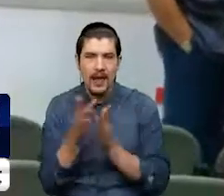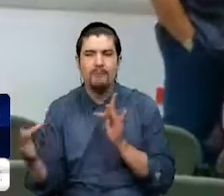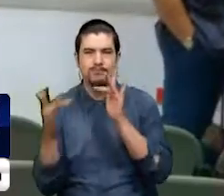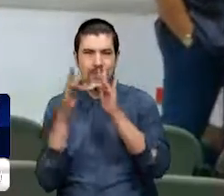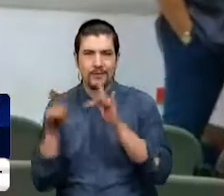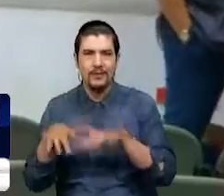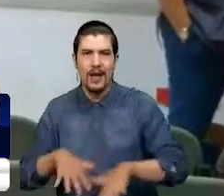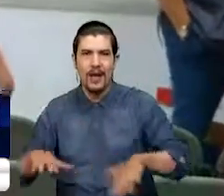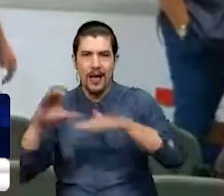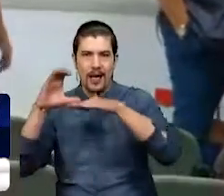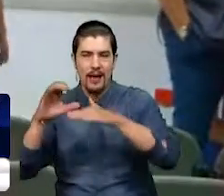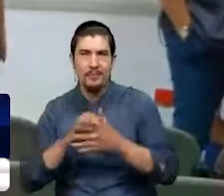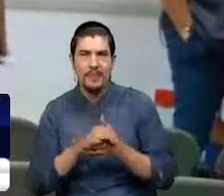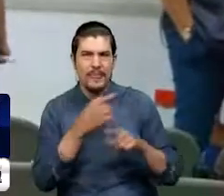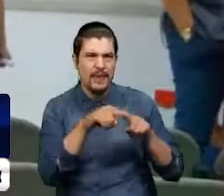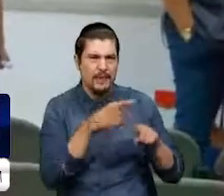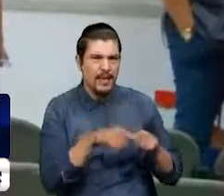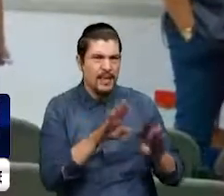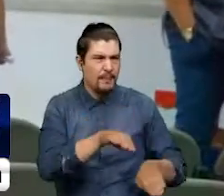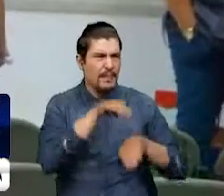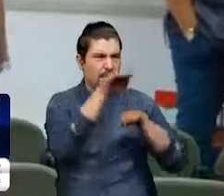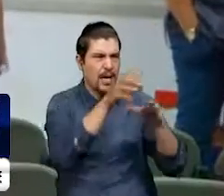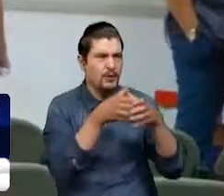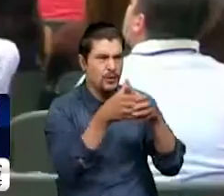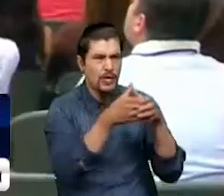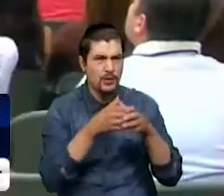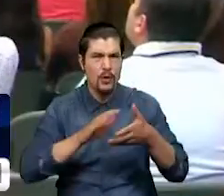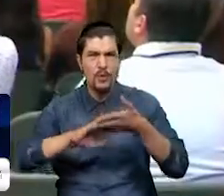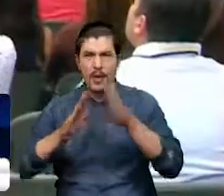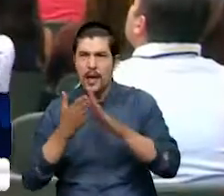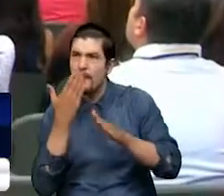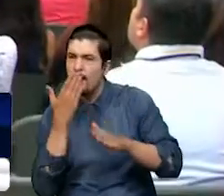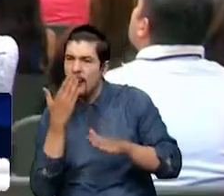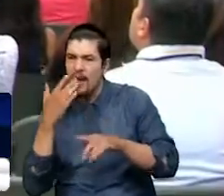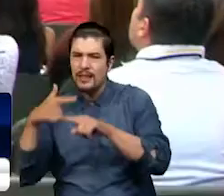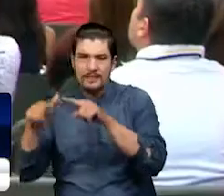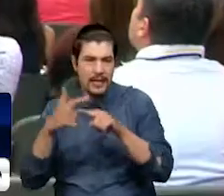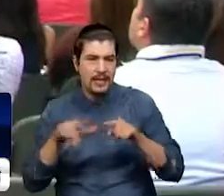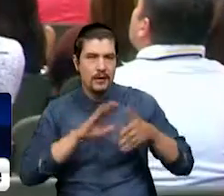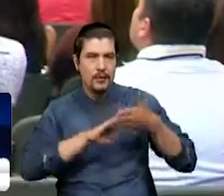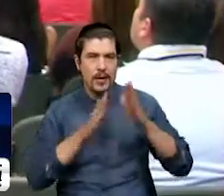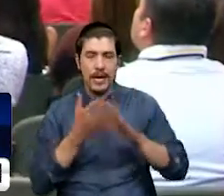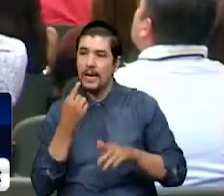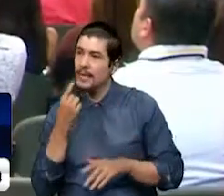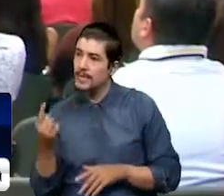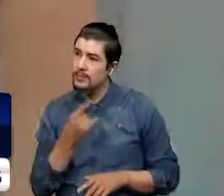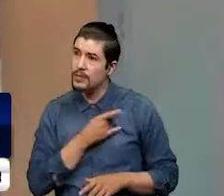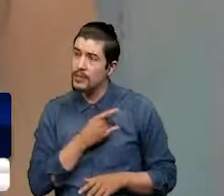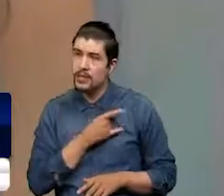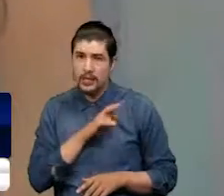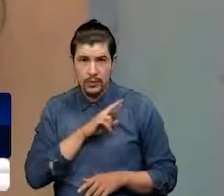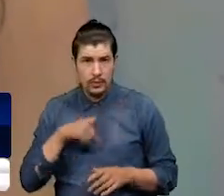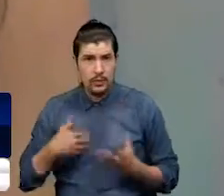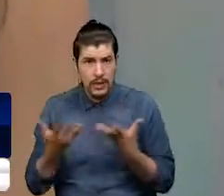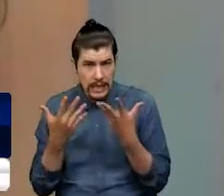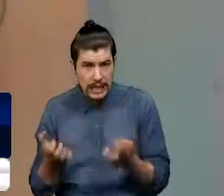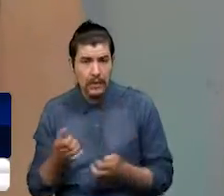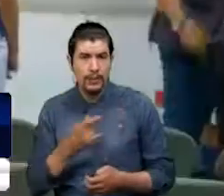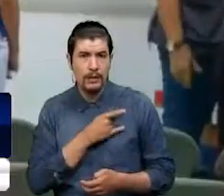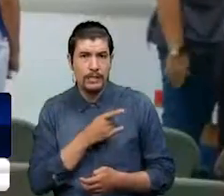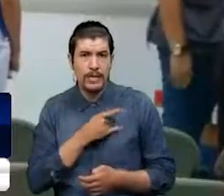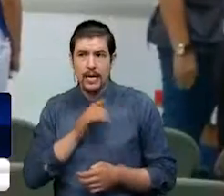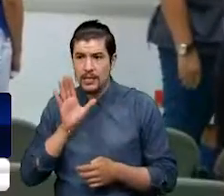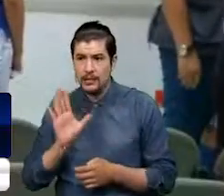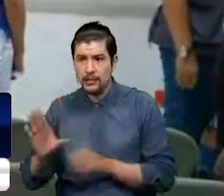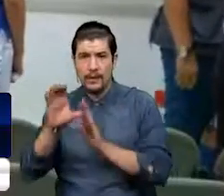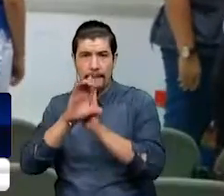asociaciones de las organizaciones de la comunidad bar y le están diciendo a las universidades viene nosotros queremos una universidad con estas características